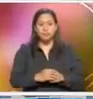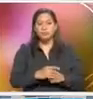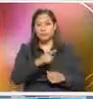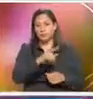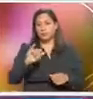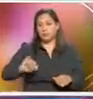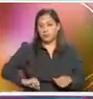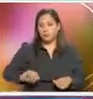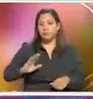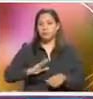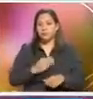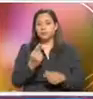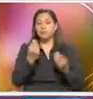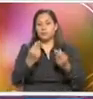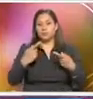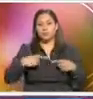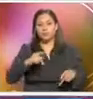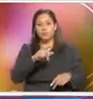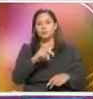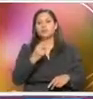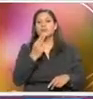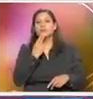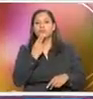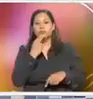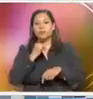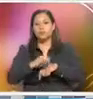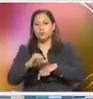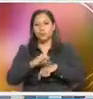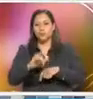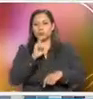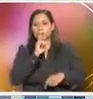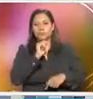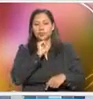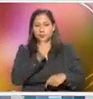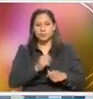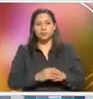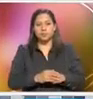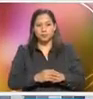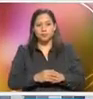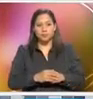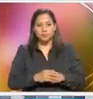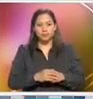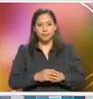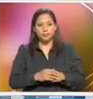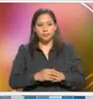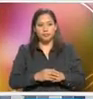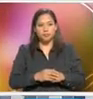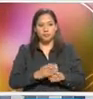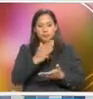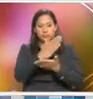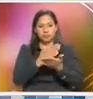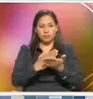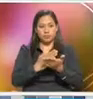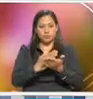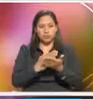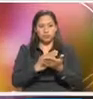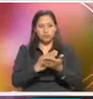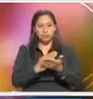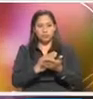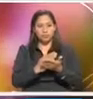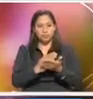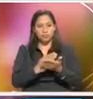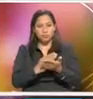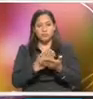interesante porque mucha gente luego no utiliza como el yogur como aderezo, Exacto. ¿no? Y es ¿Todo el eneldo? importante. La mitad. Es